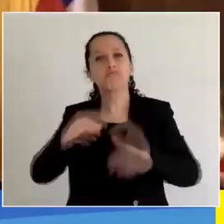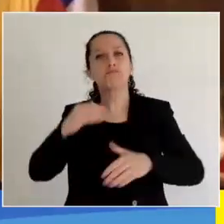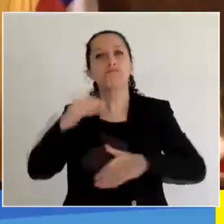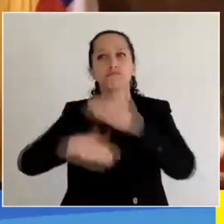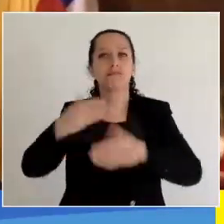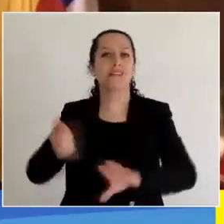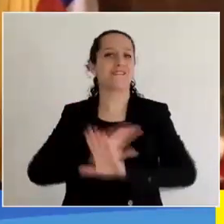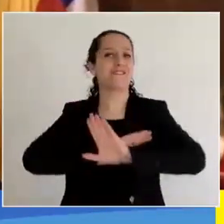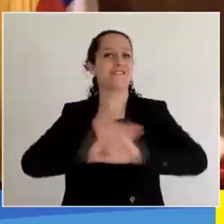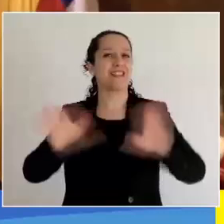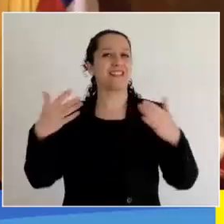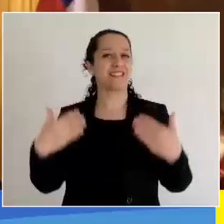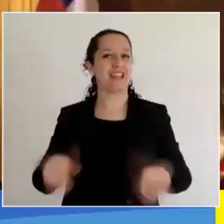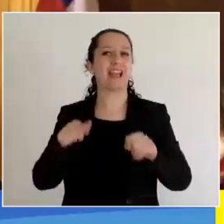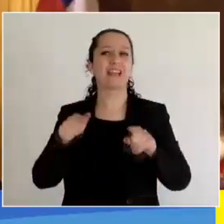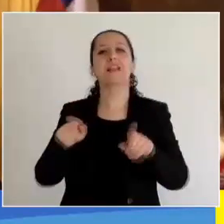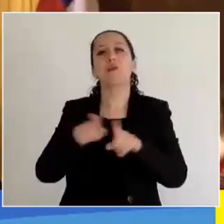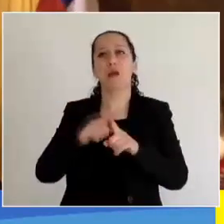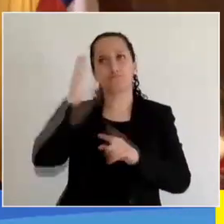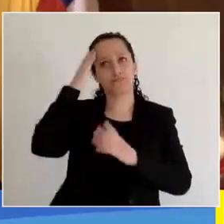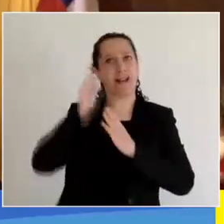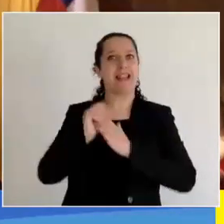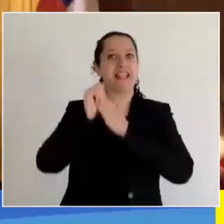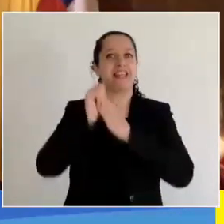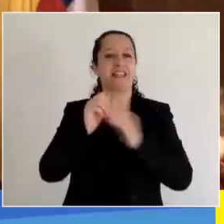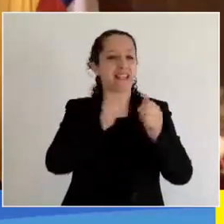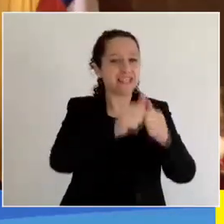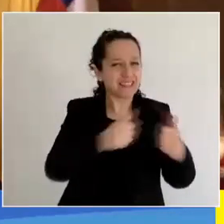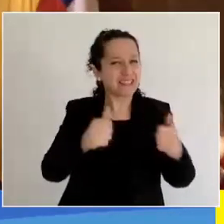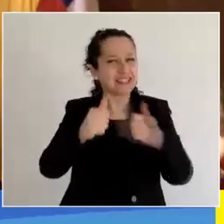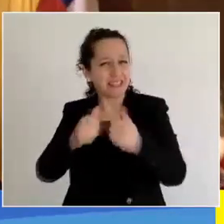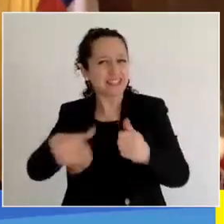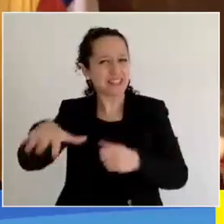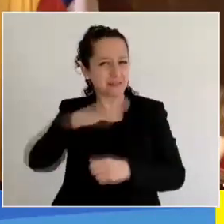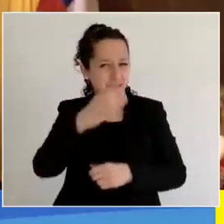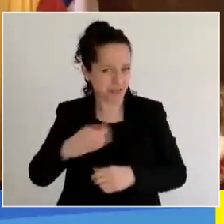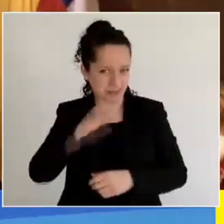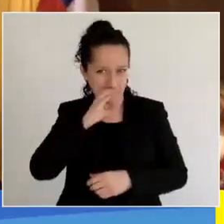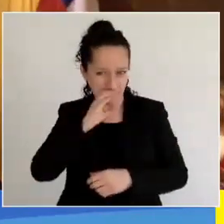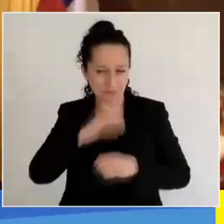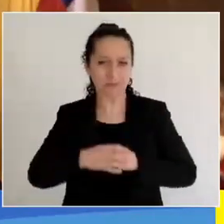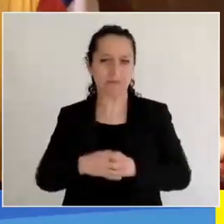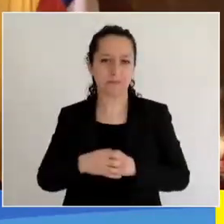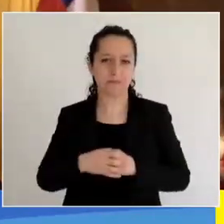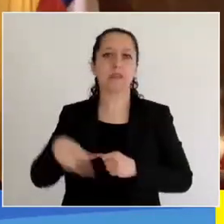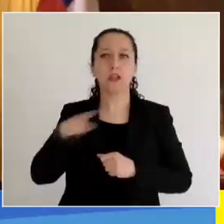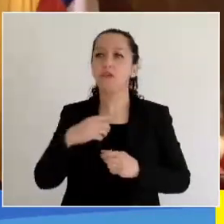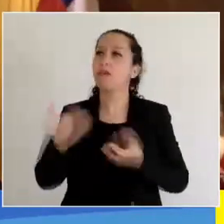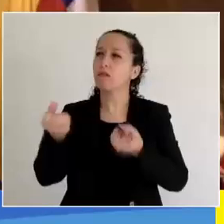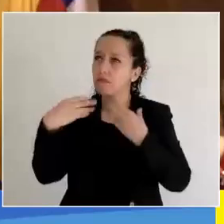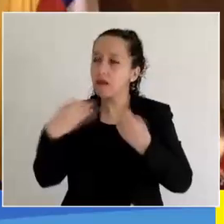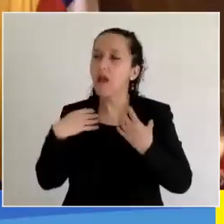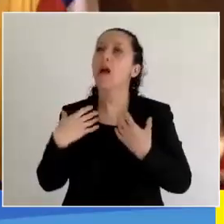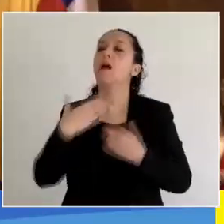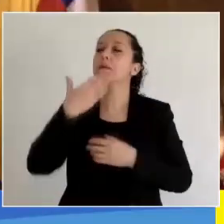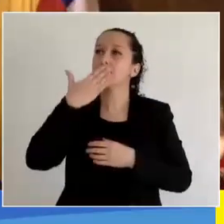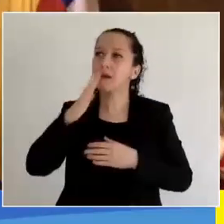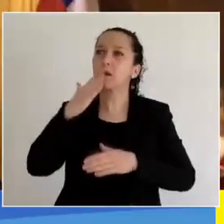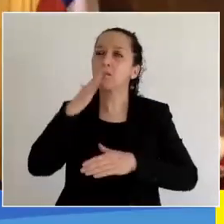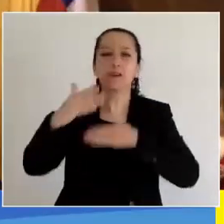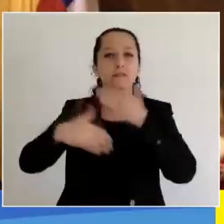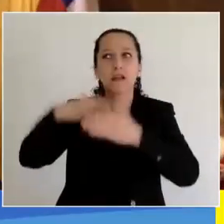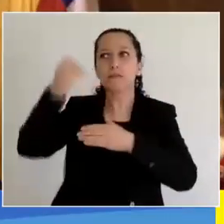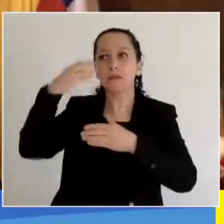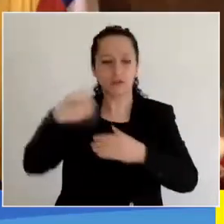este programa de liderazgo comunitario en el cual líderes y lideresas de Concepción han adquirido nuevas habilidades